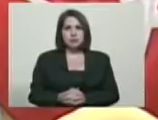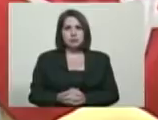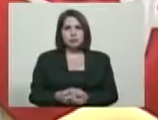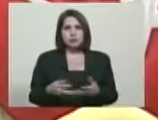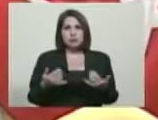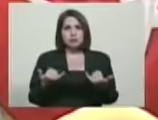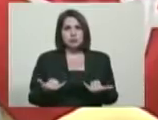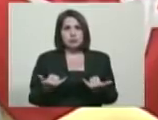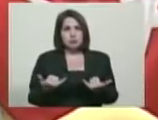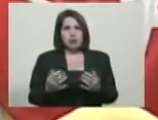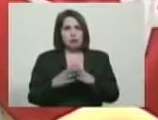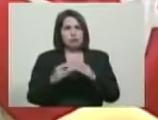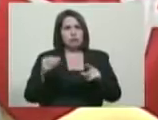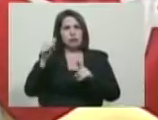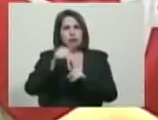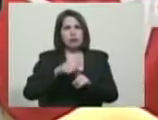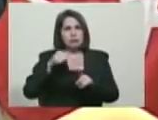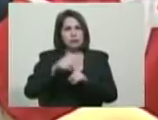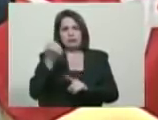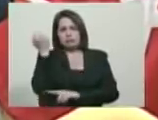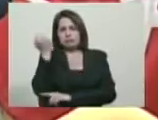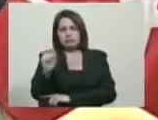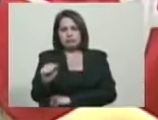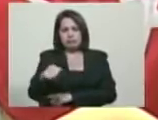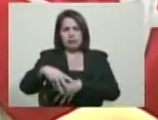Bolívar, de toda esa rebeldía.